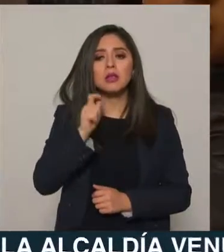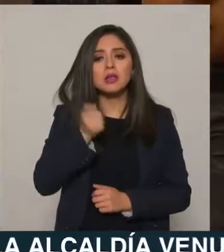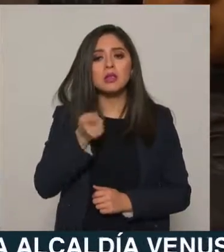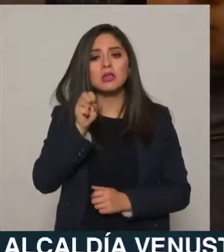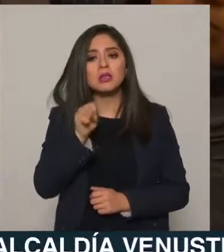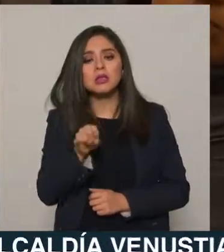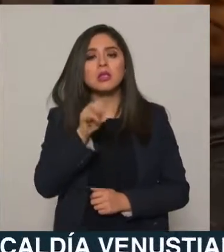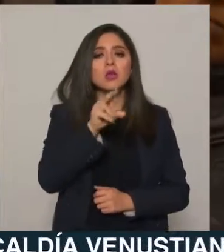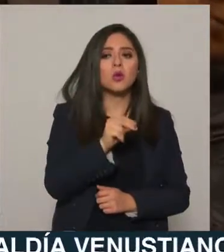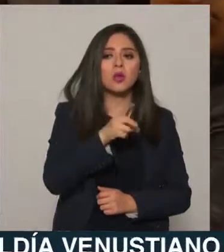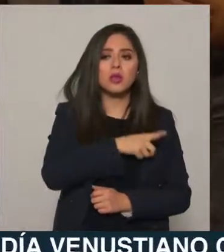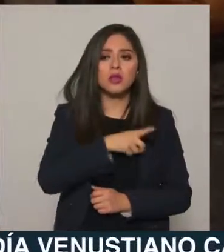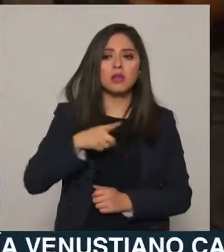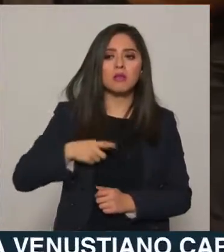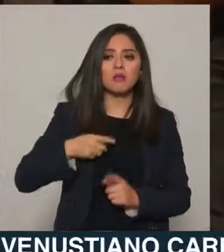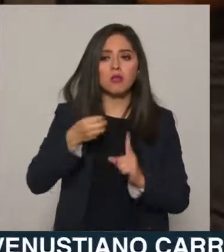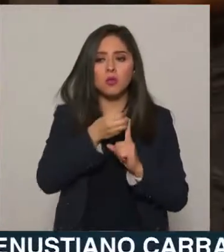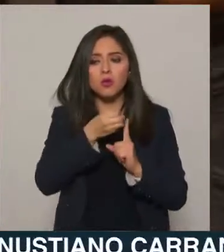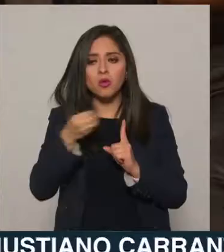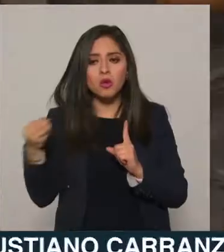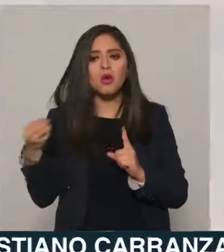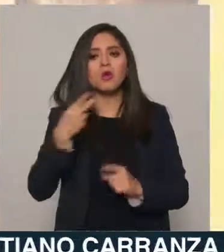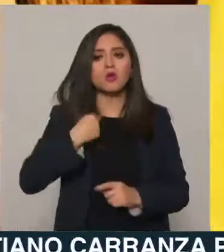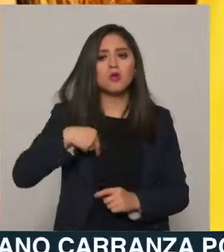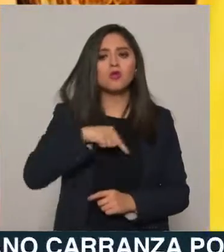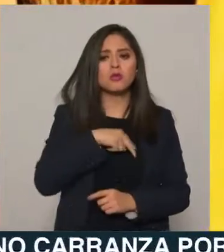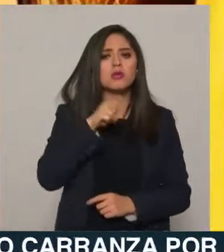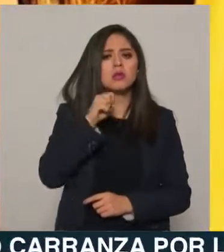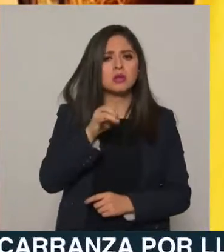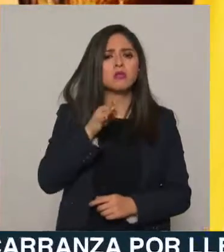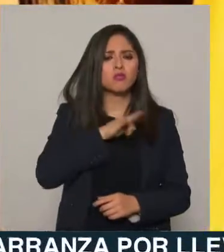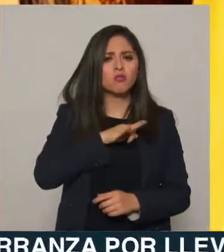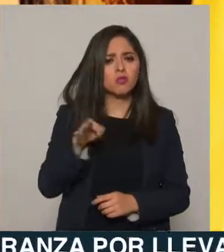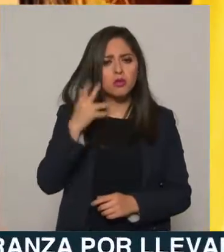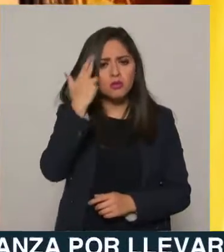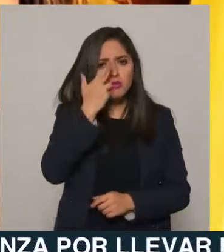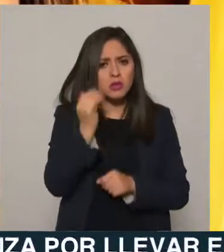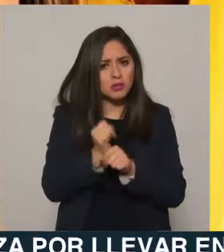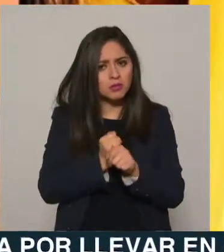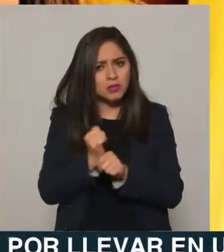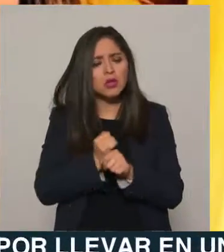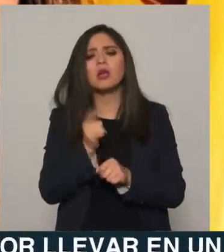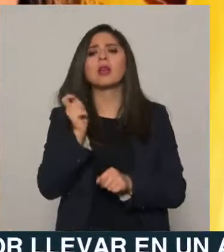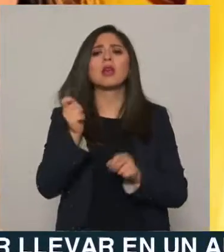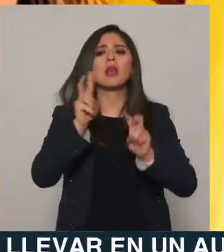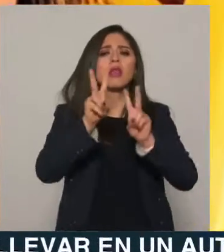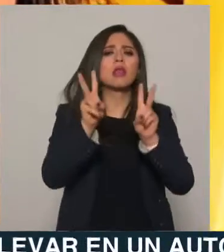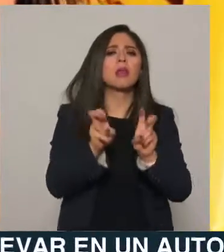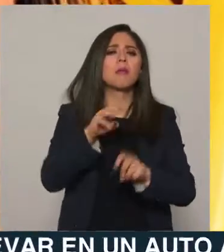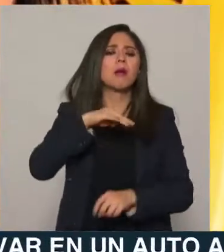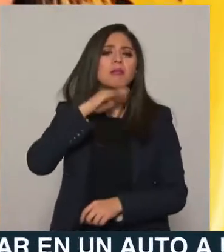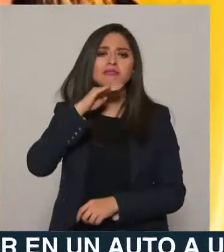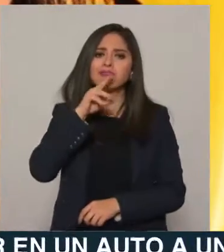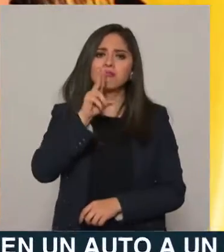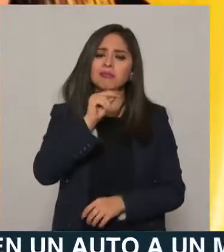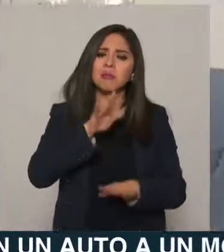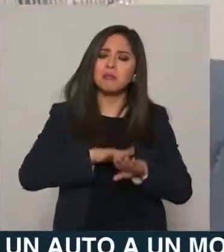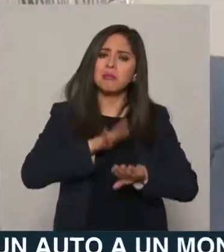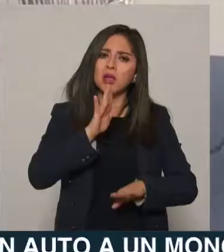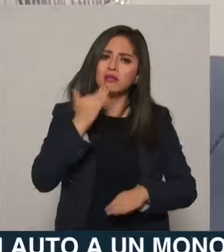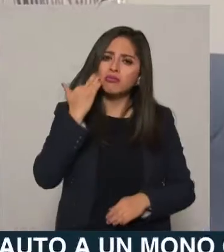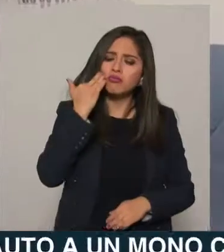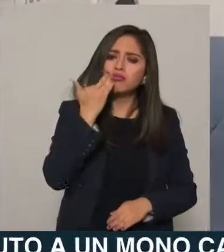llevándose de manera correcta, básicamente porque ahí sí podemos entrar. Dijo que este no es un caso aislado, pues cada vez se ven con mayor